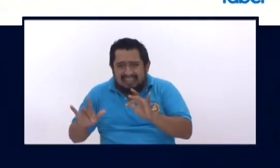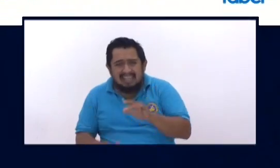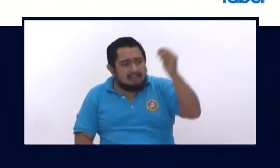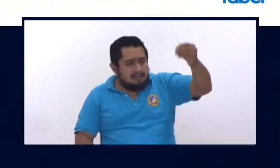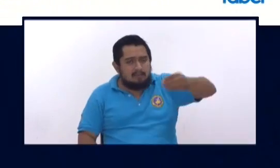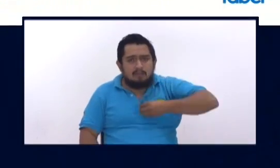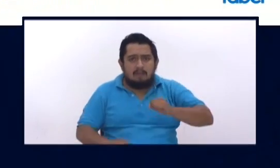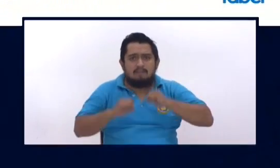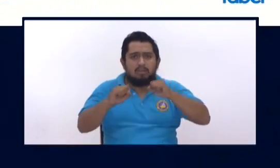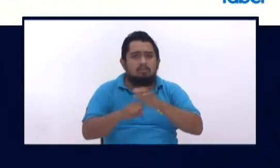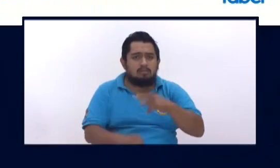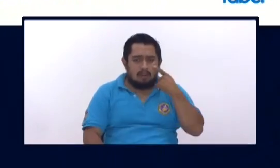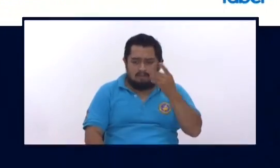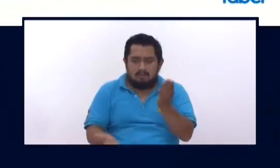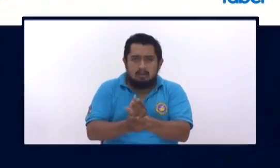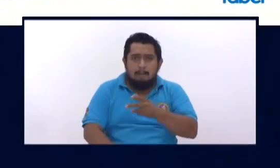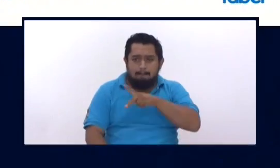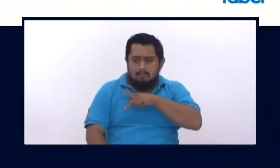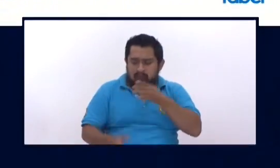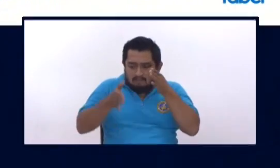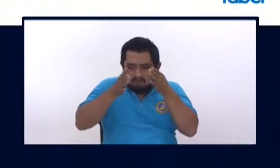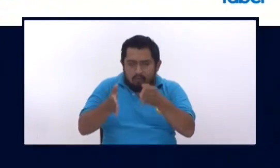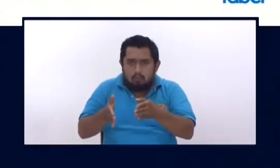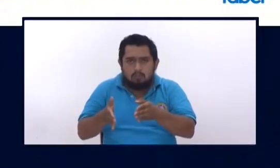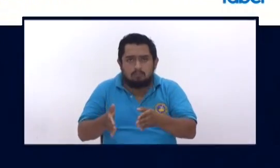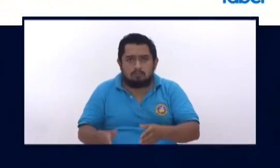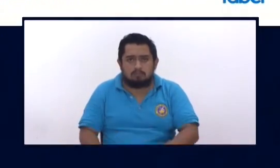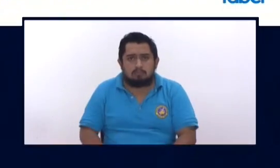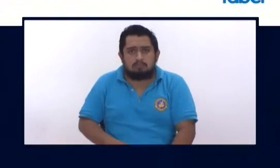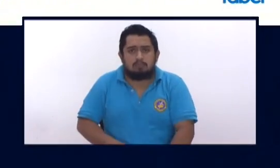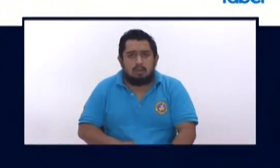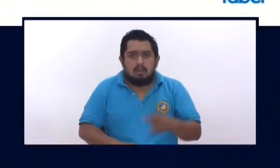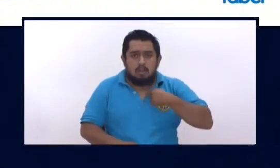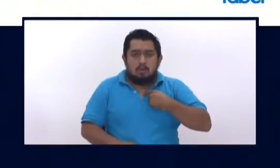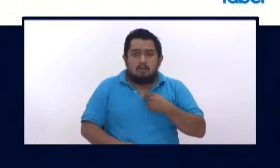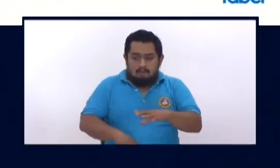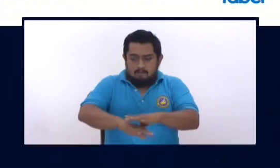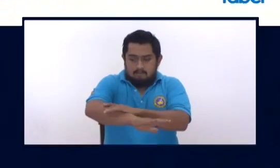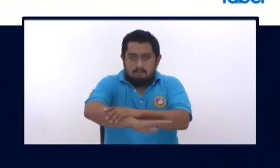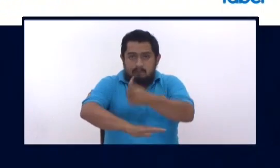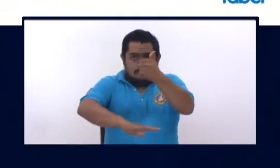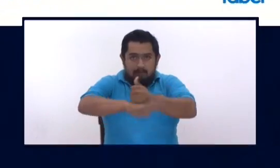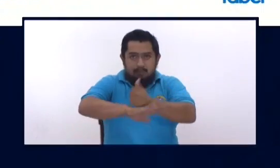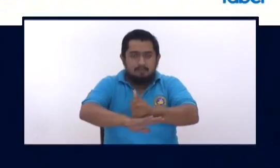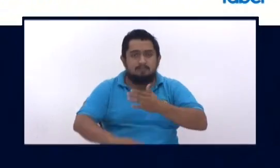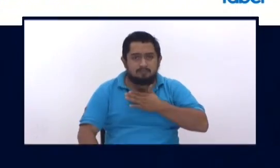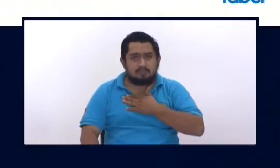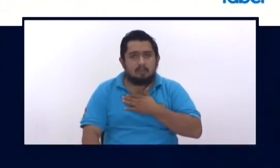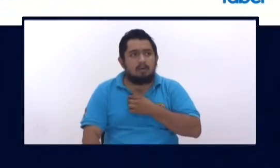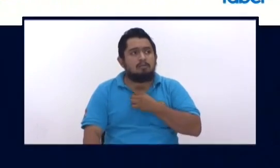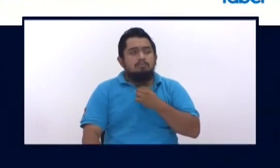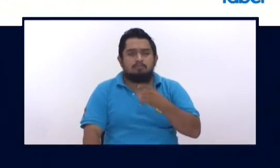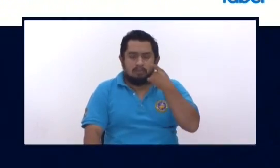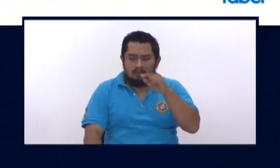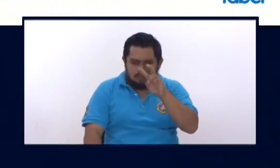que tenía pero yo soy bien aclarado en mis cosas personales hay una marca de calcetines y si usted la